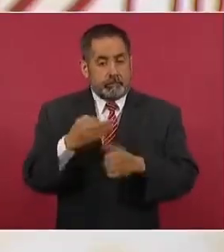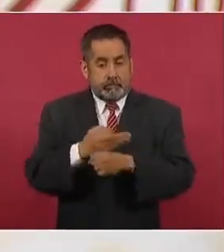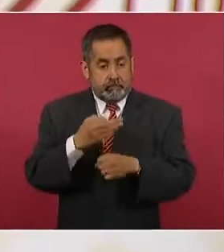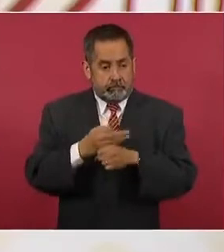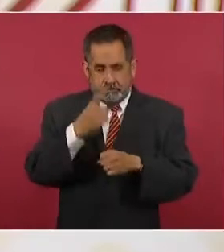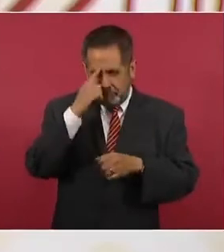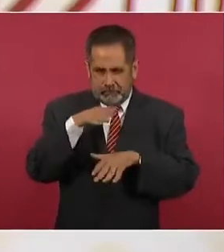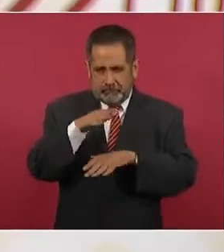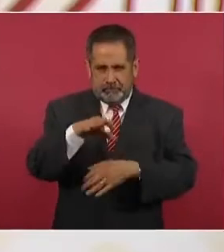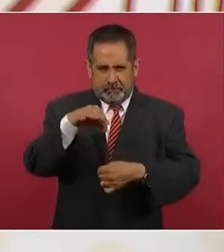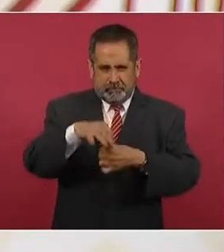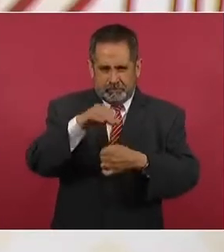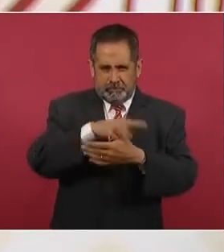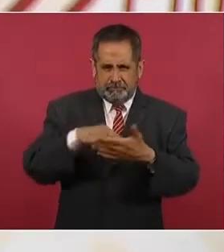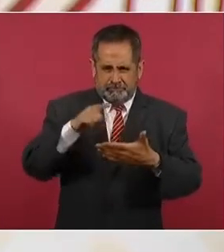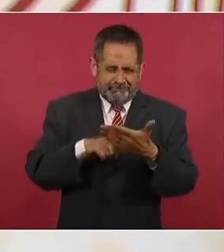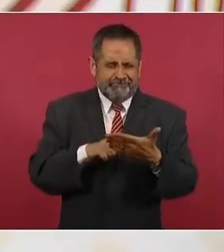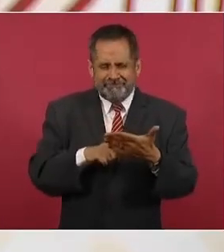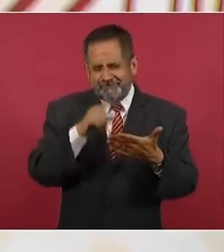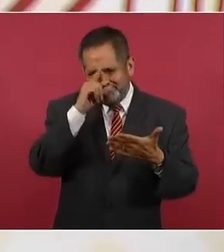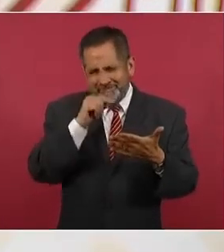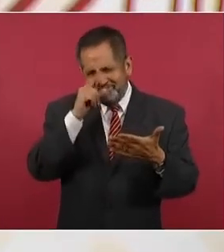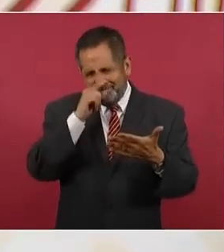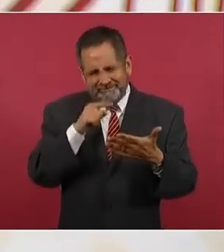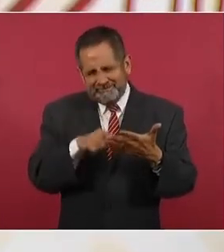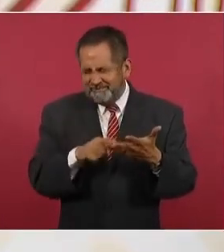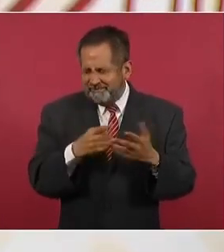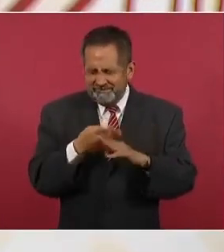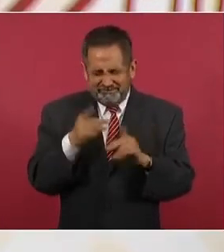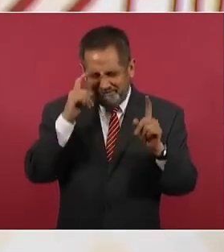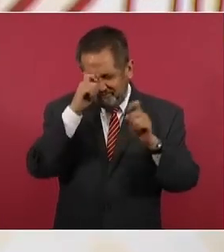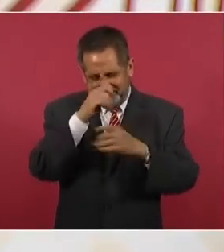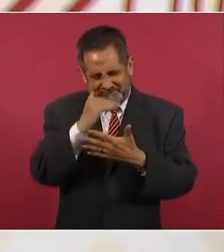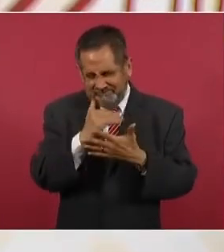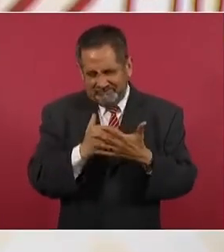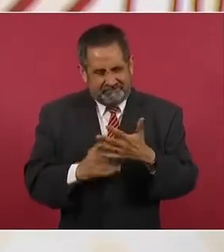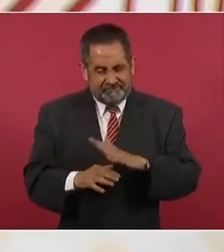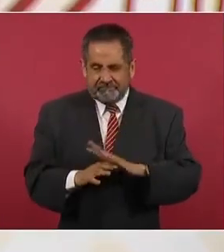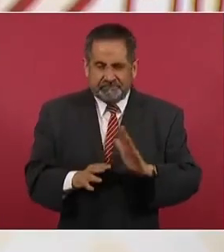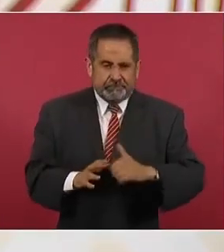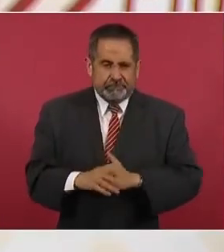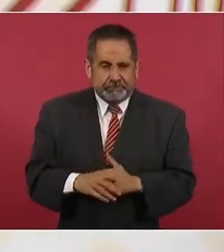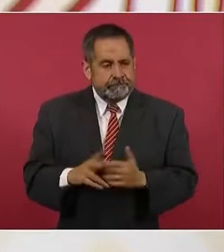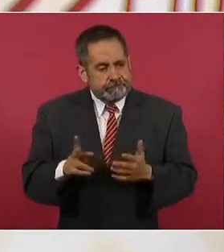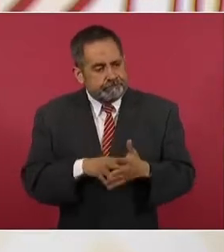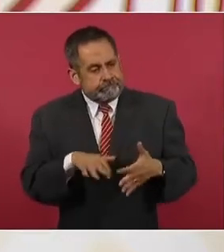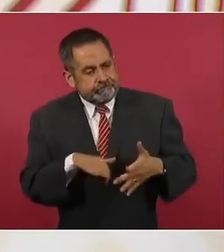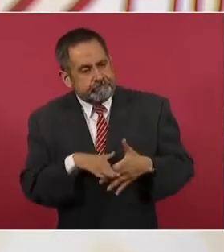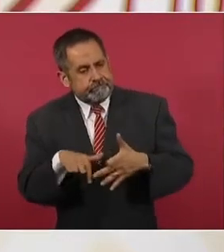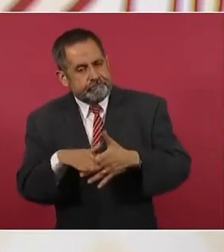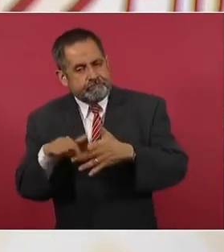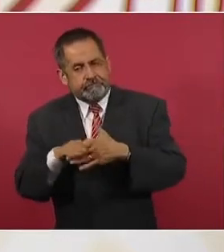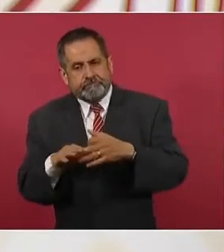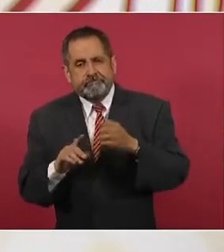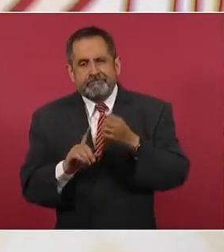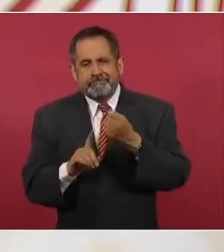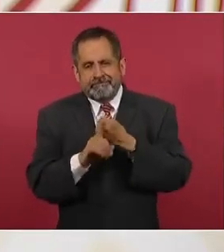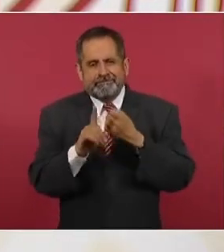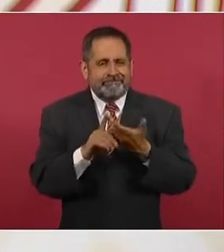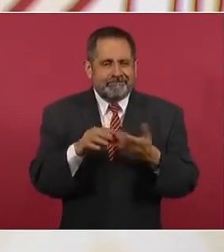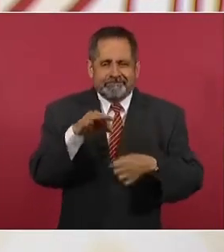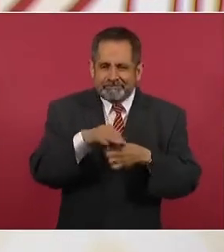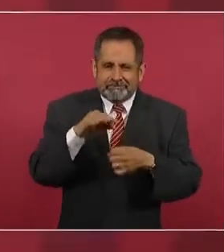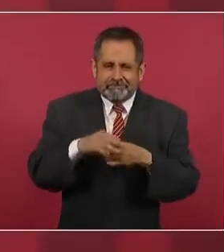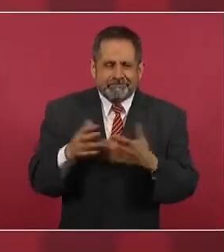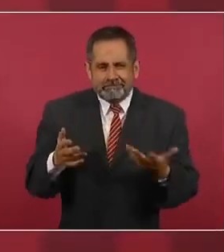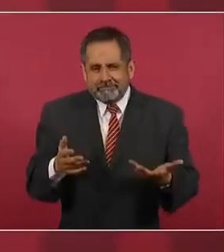electoral deja mucho que desear, es muy complejo. Y la constante en los procesos electorales es que tienes votos